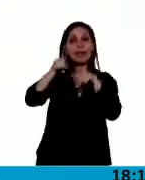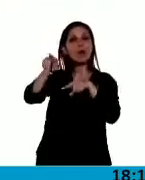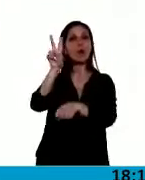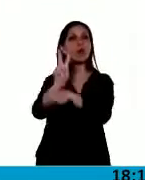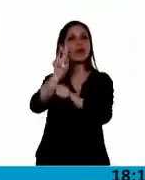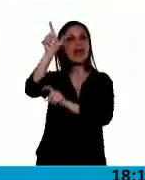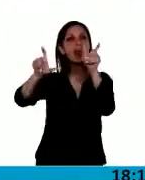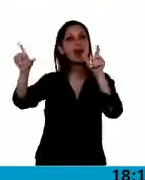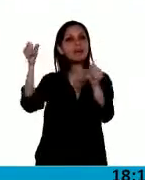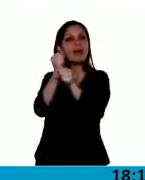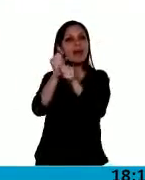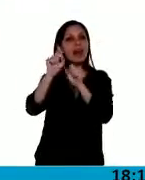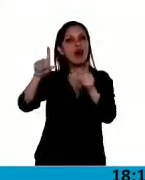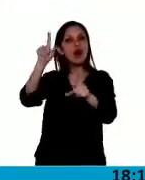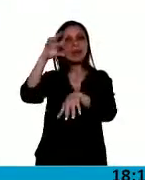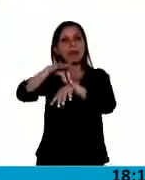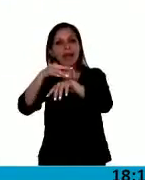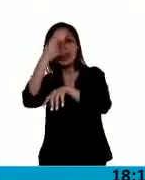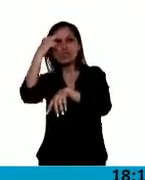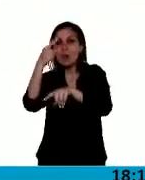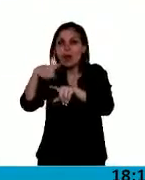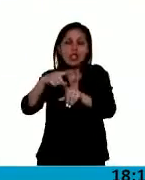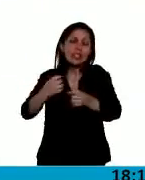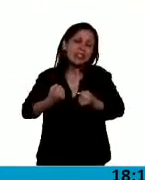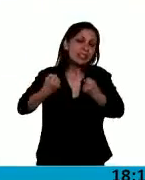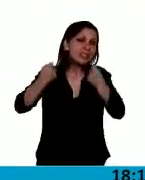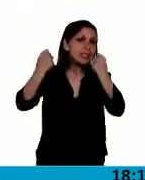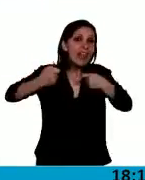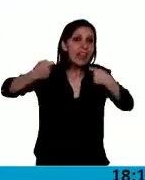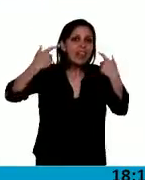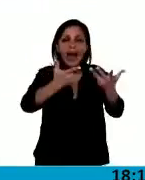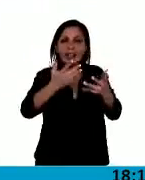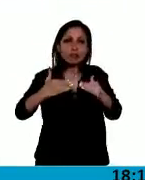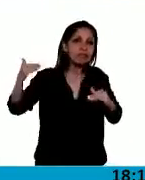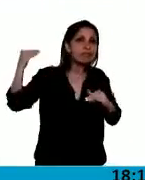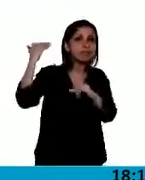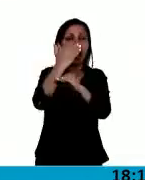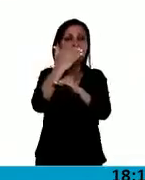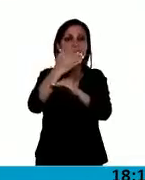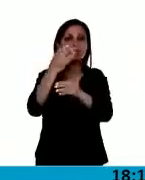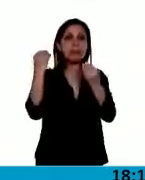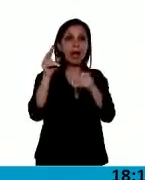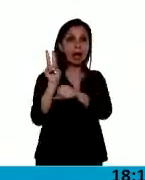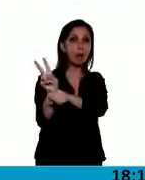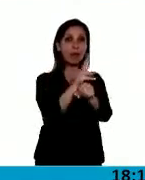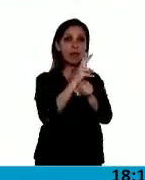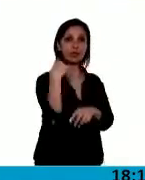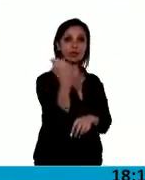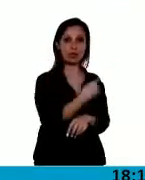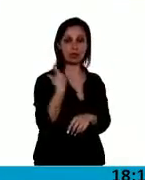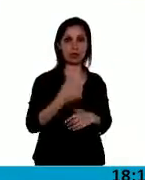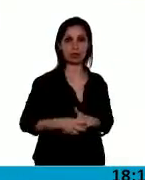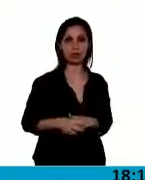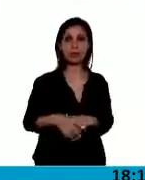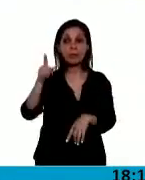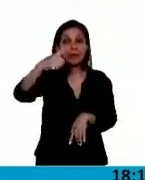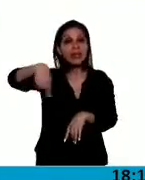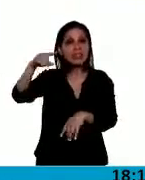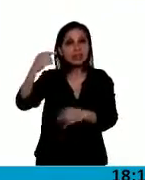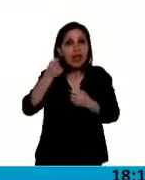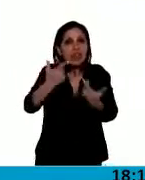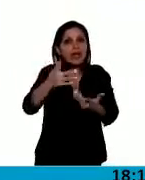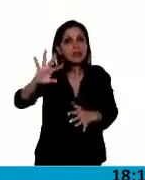salud que están poniendo lo mejor de sí y más para cuidarnos a todos nosotros. Están exponiendo su